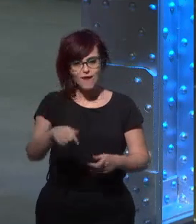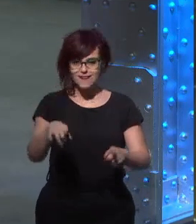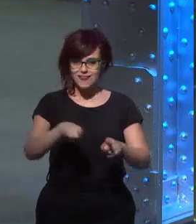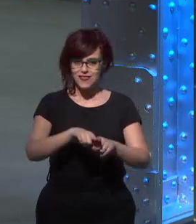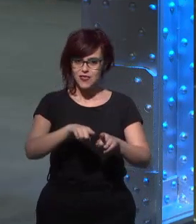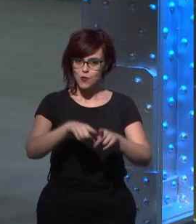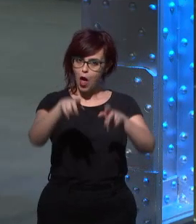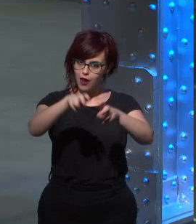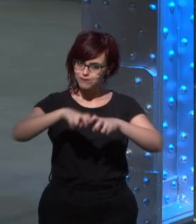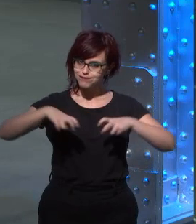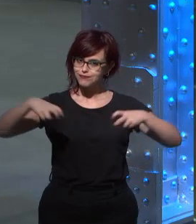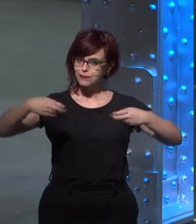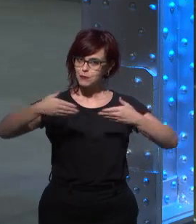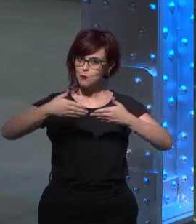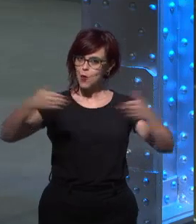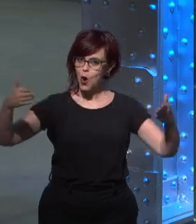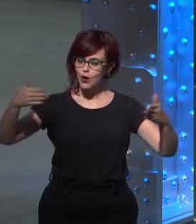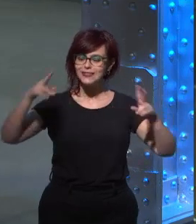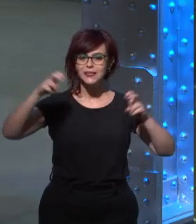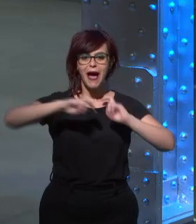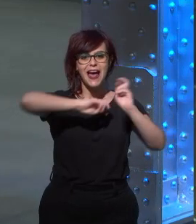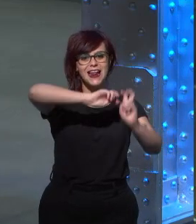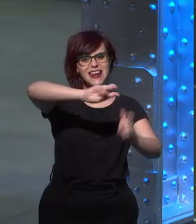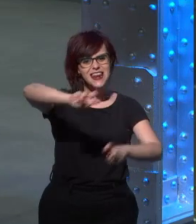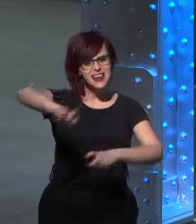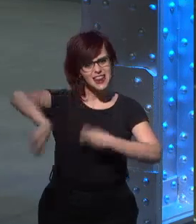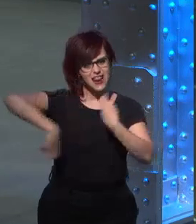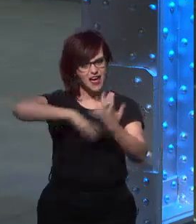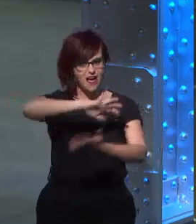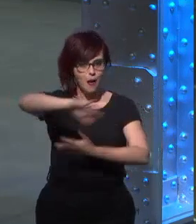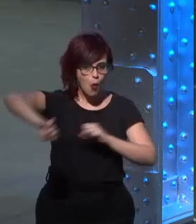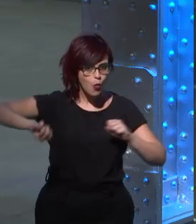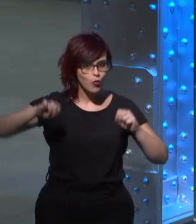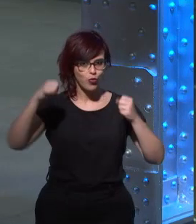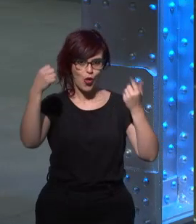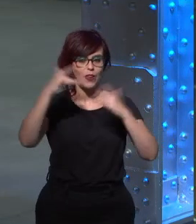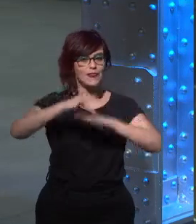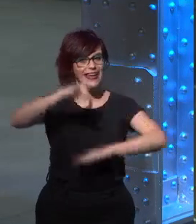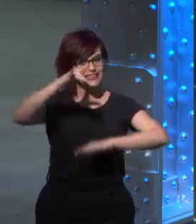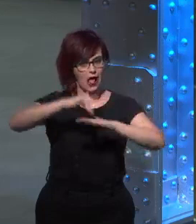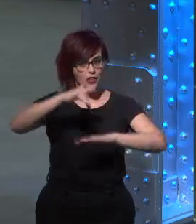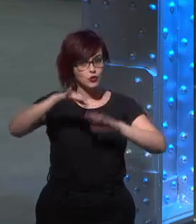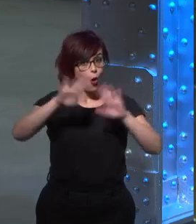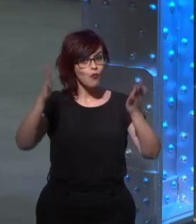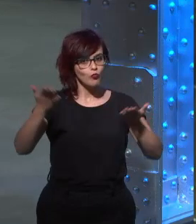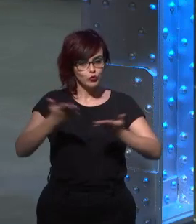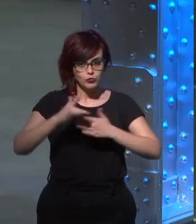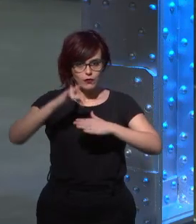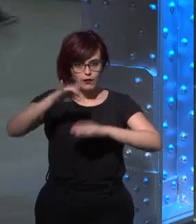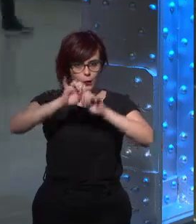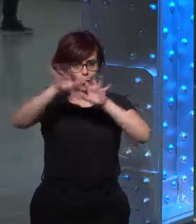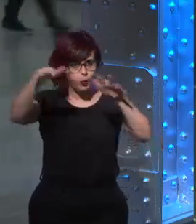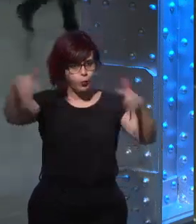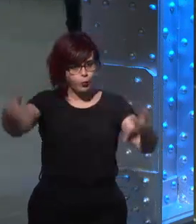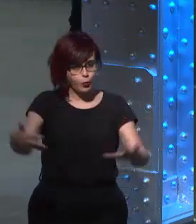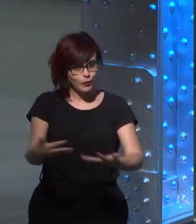de este escenario para hablar de revolución digital, la digitalización del mundo que está generando,